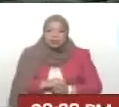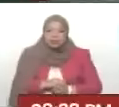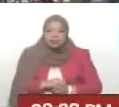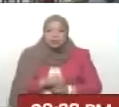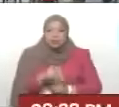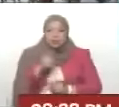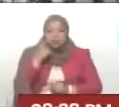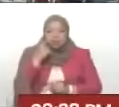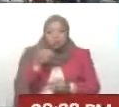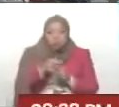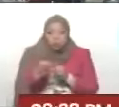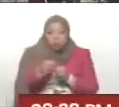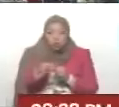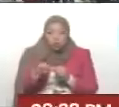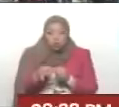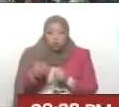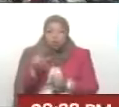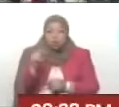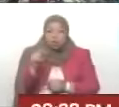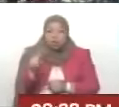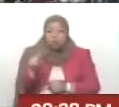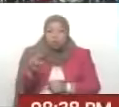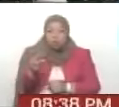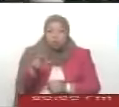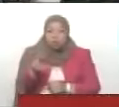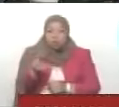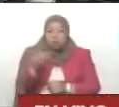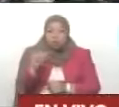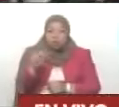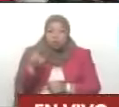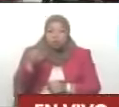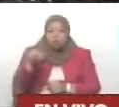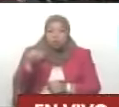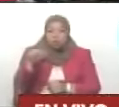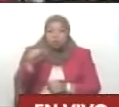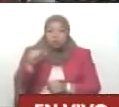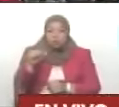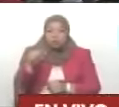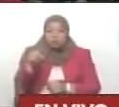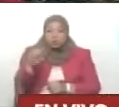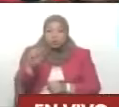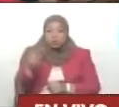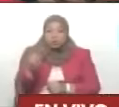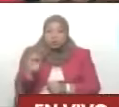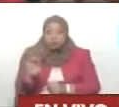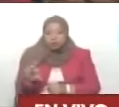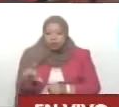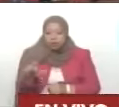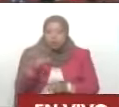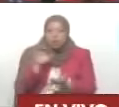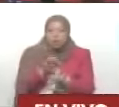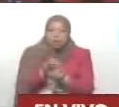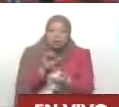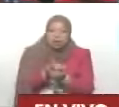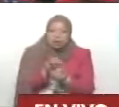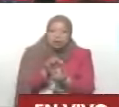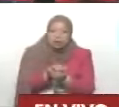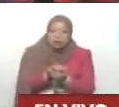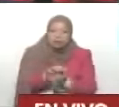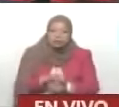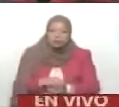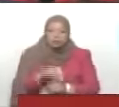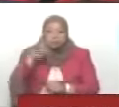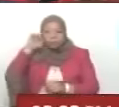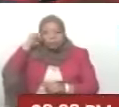Tubores, el Guamache. Correcto, aquí te pusieron municipio Antonio Díaz. ¿Mm? Marnelis, además la